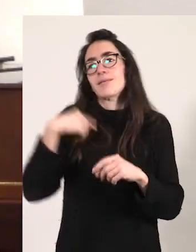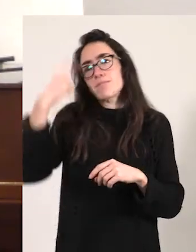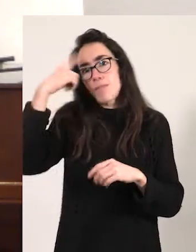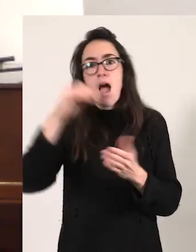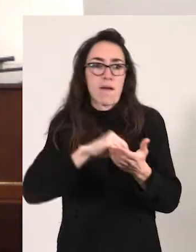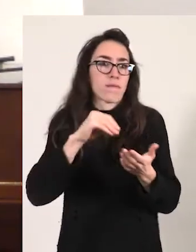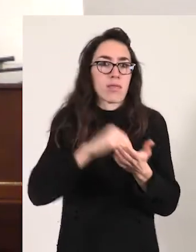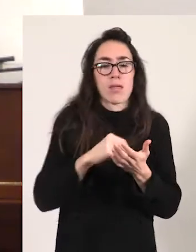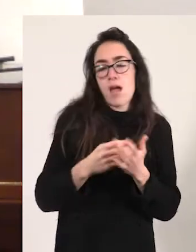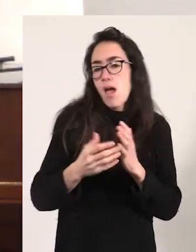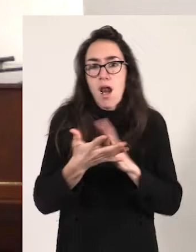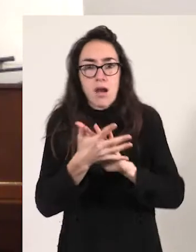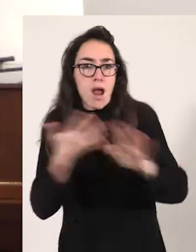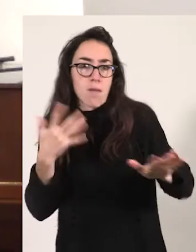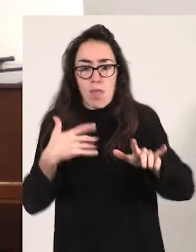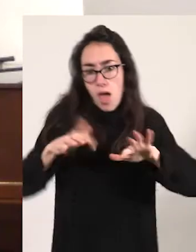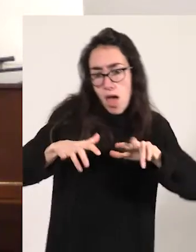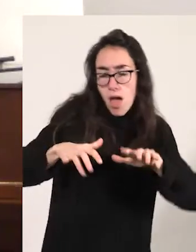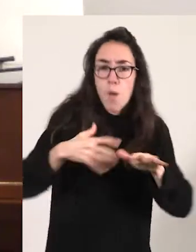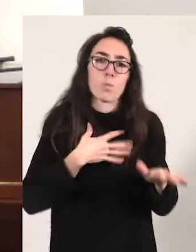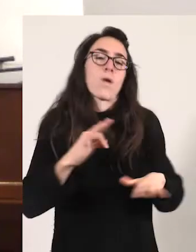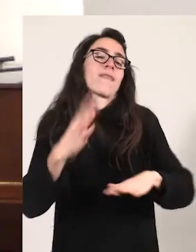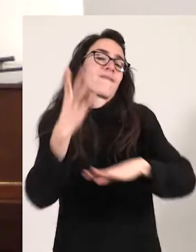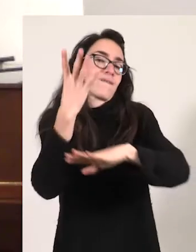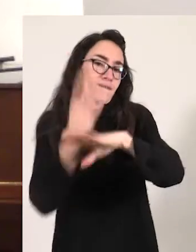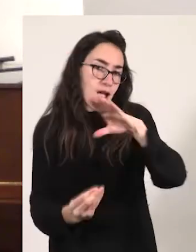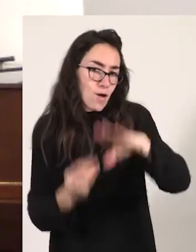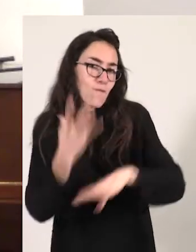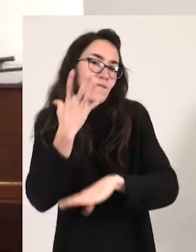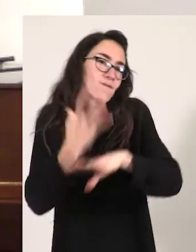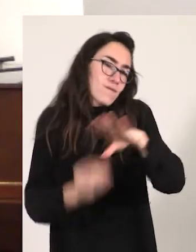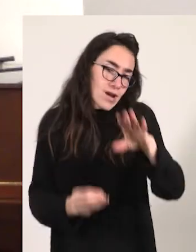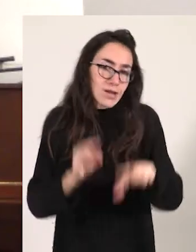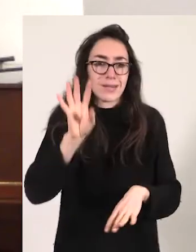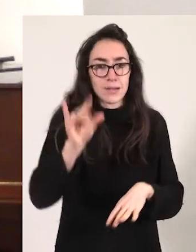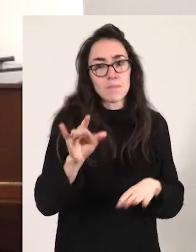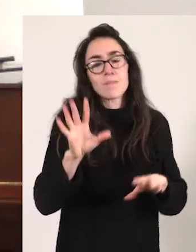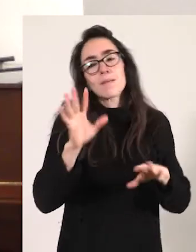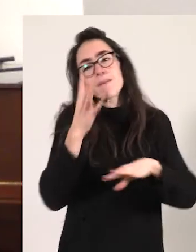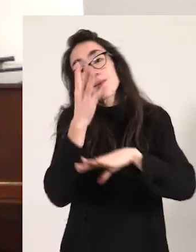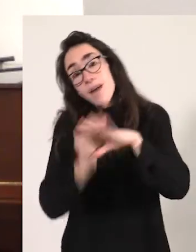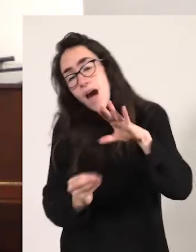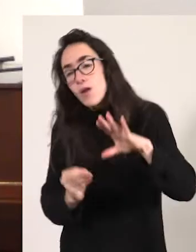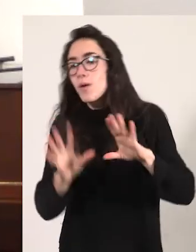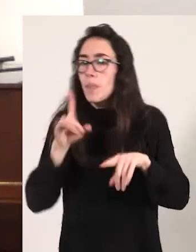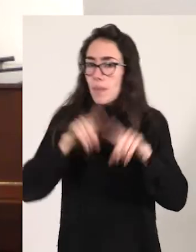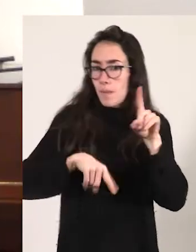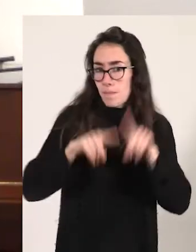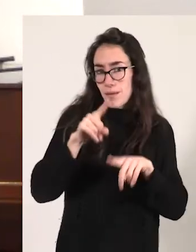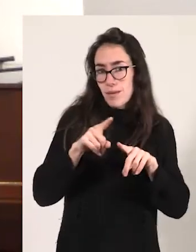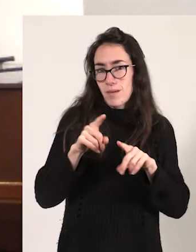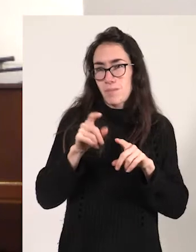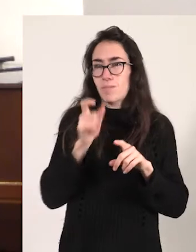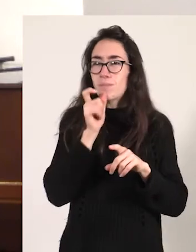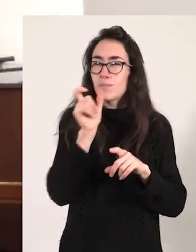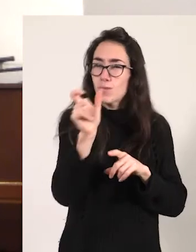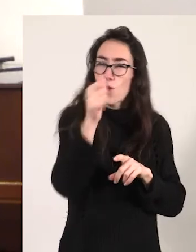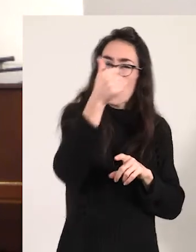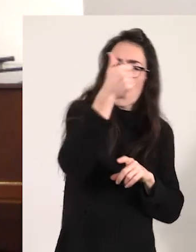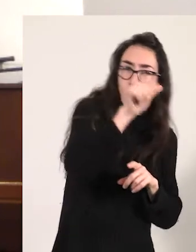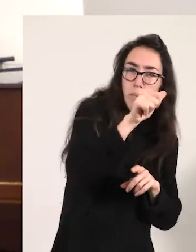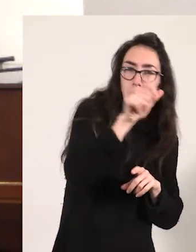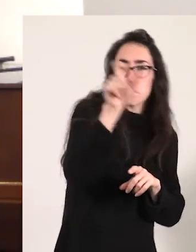a matacaballo y que pueden darse este tipo de lapsus, ¿no? Pero es un lapsus que tiene sentido desde el momento en el que a